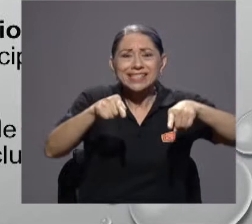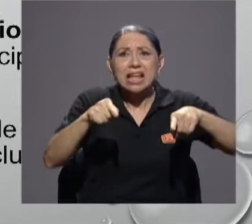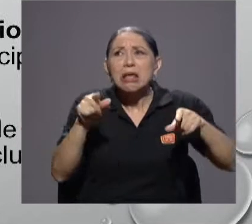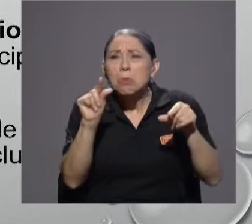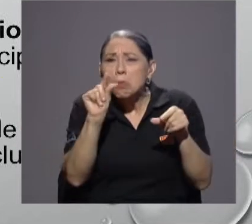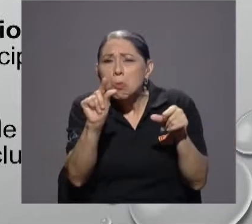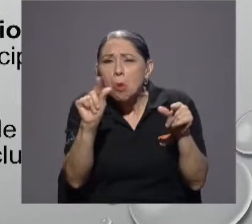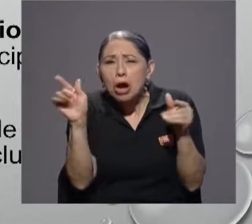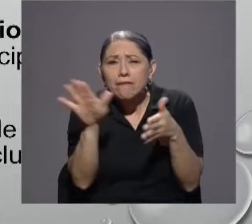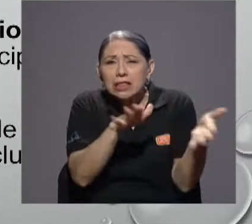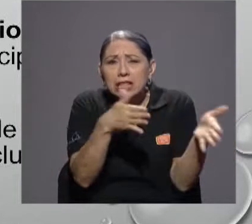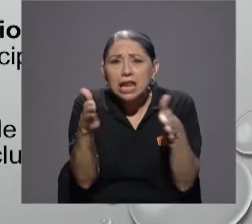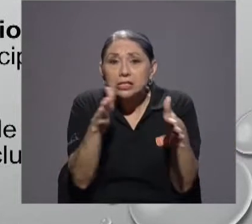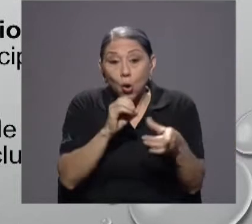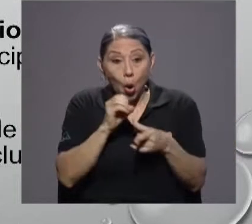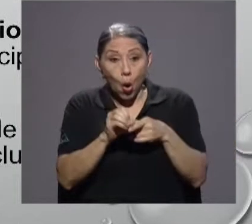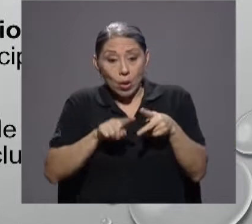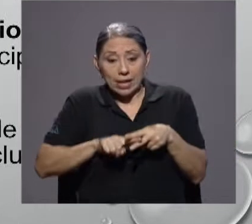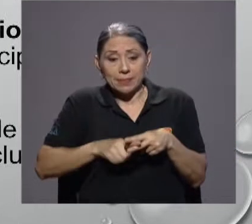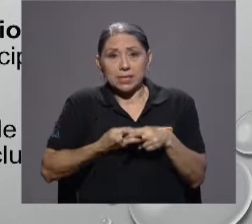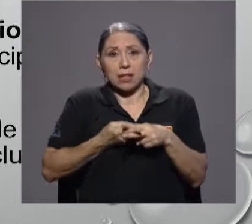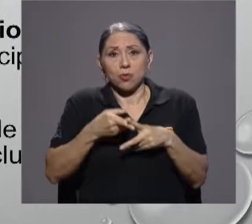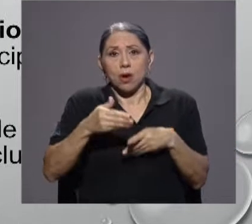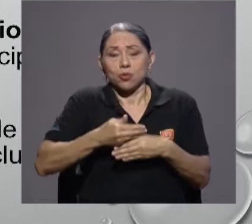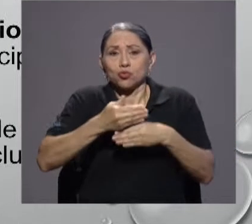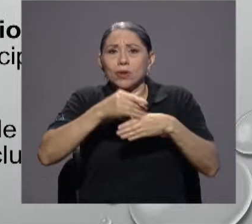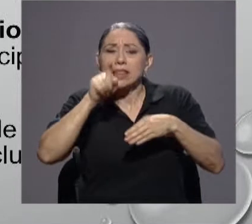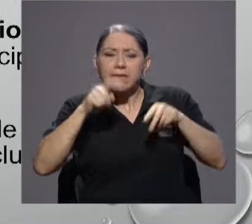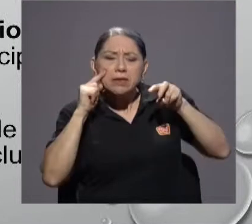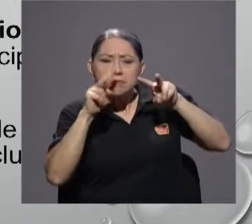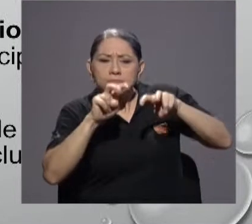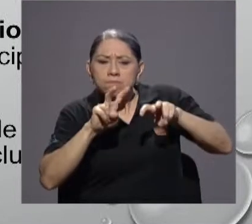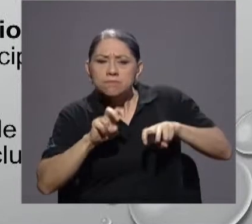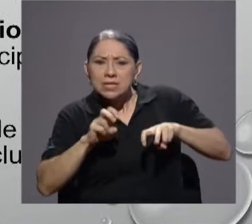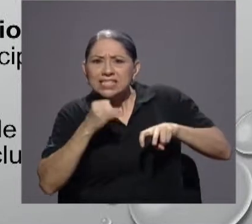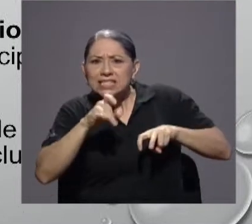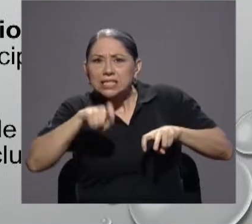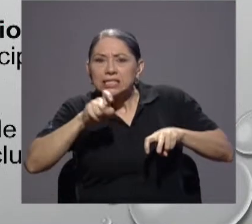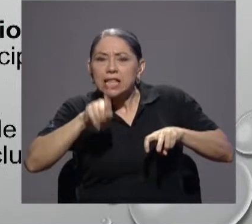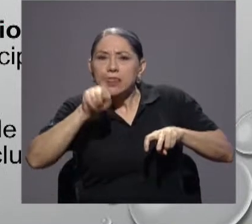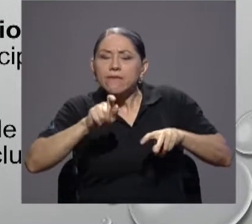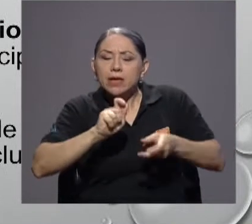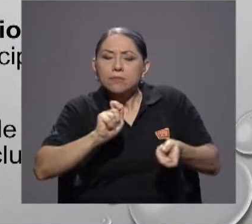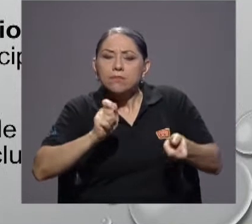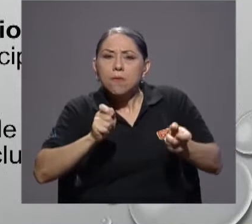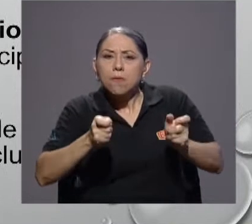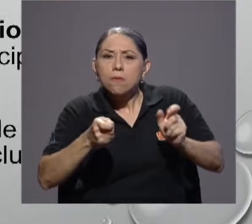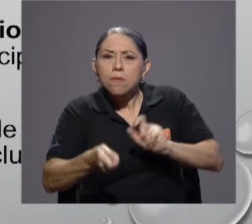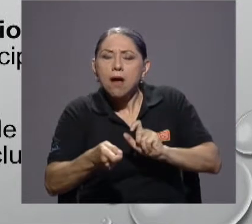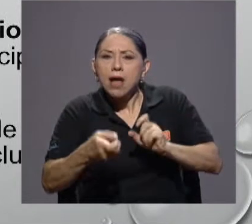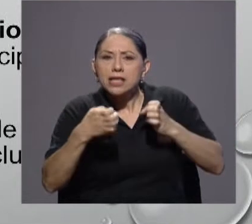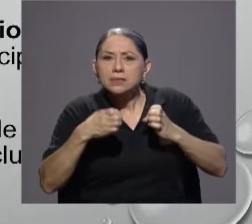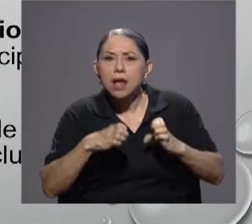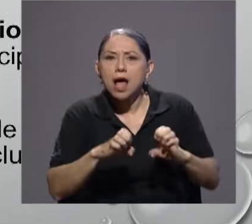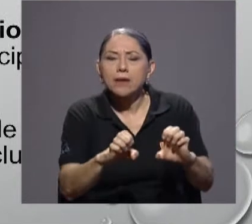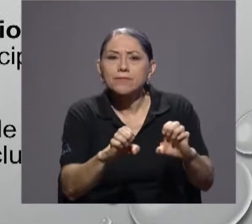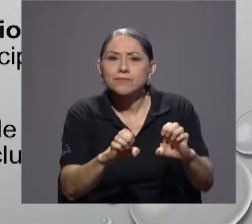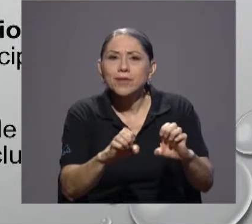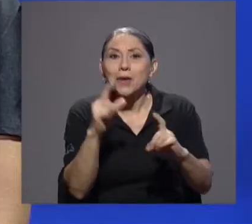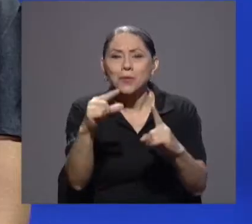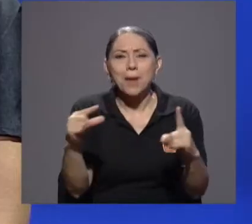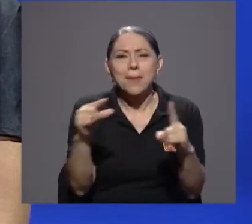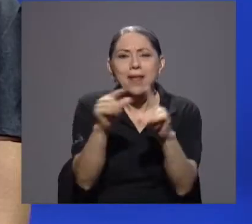o a punto de empezar, para hacer remodelaciones estratégicas. Y creo que la palabra mágica aquí es remodelación.